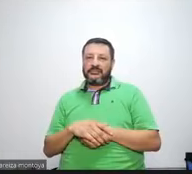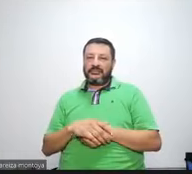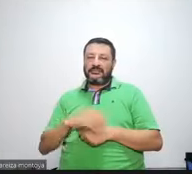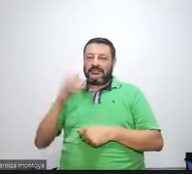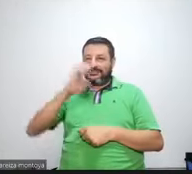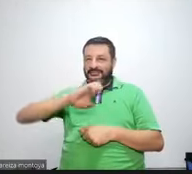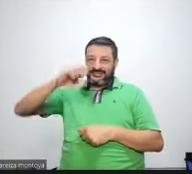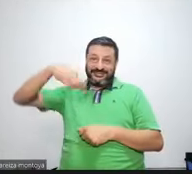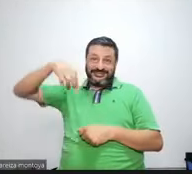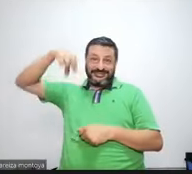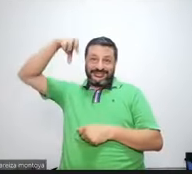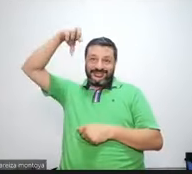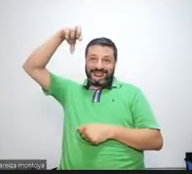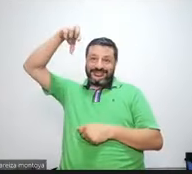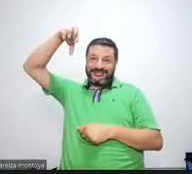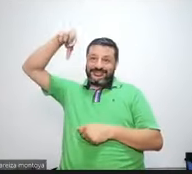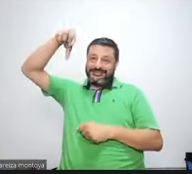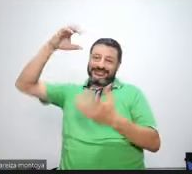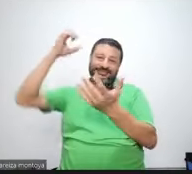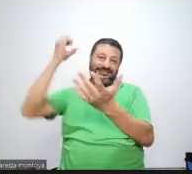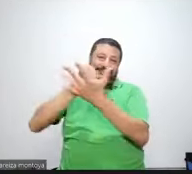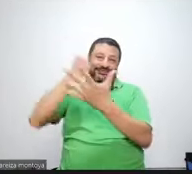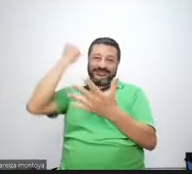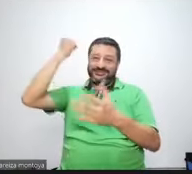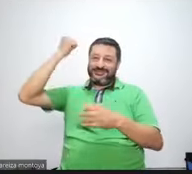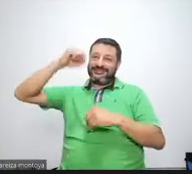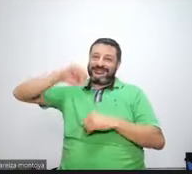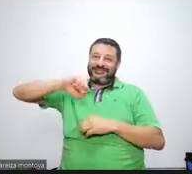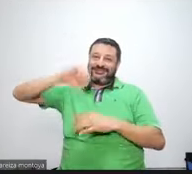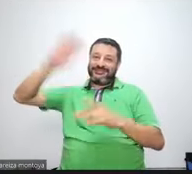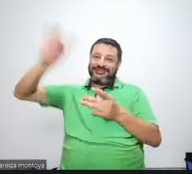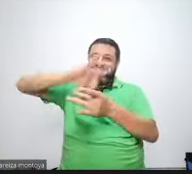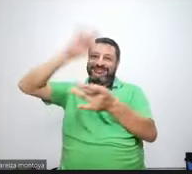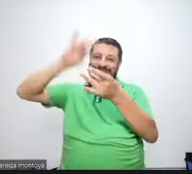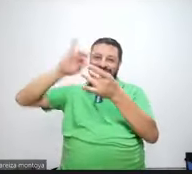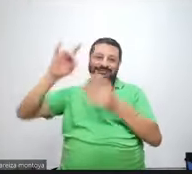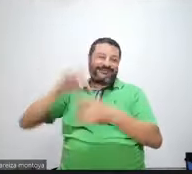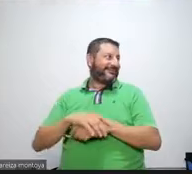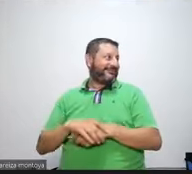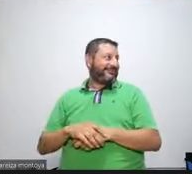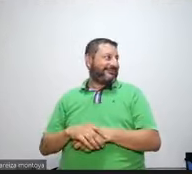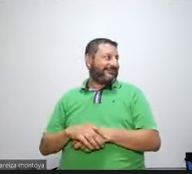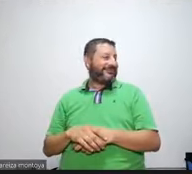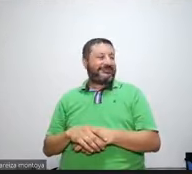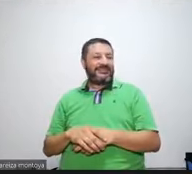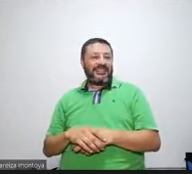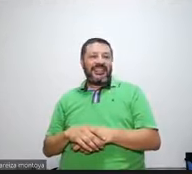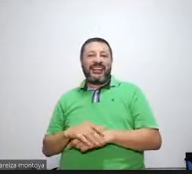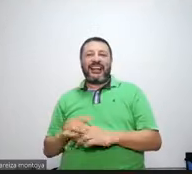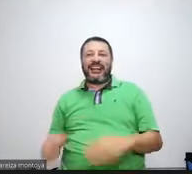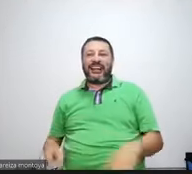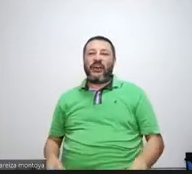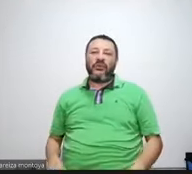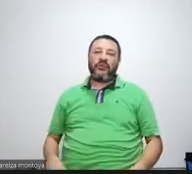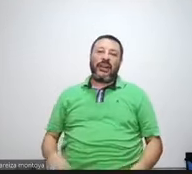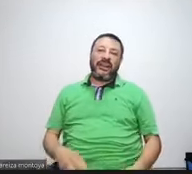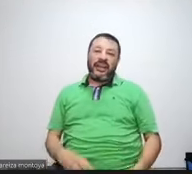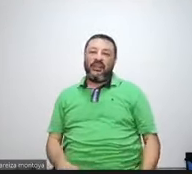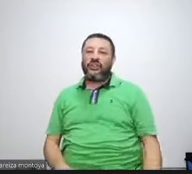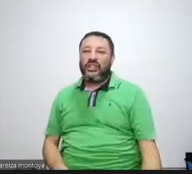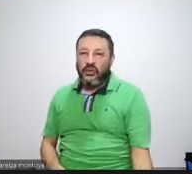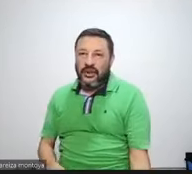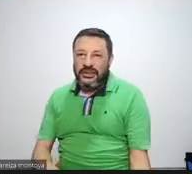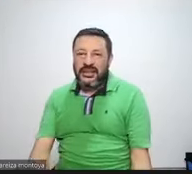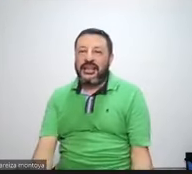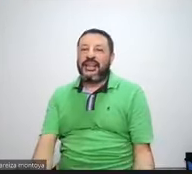olímpica, que ella sí no tiene competencia. O sea, ella va al incluso creo que hoy está circulando un video